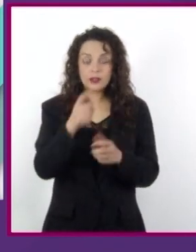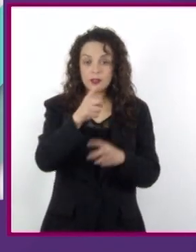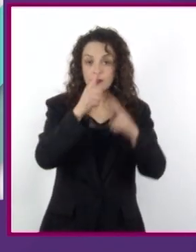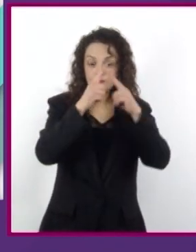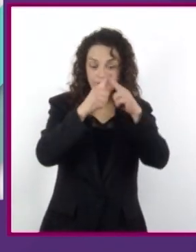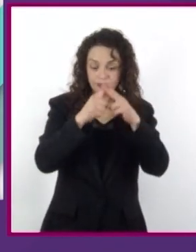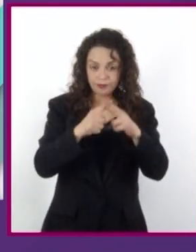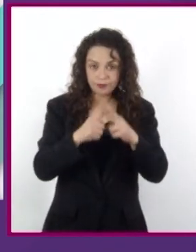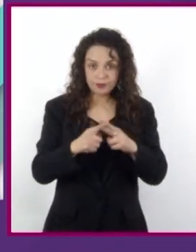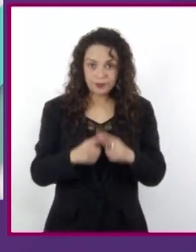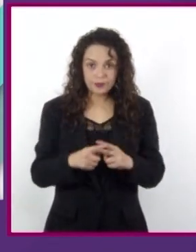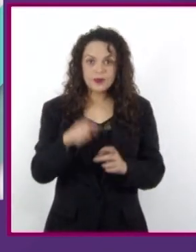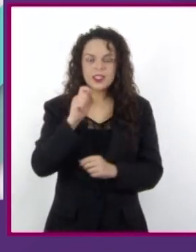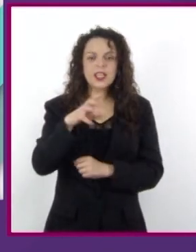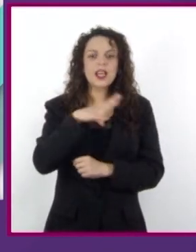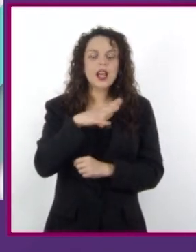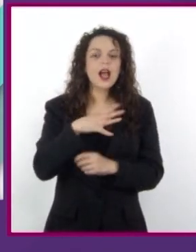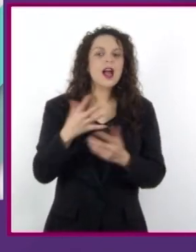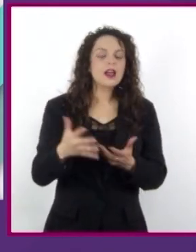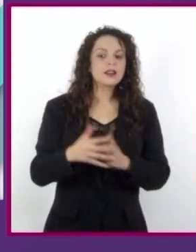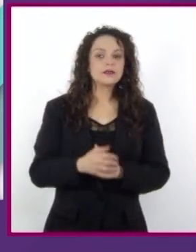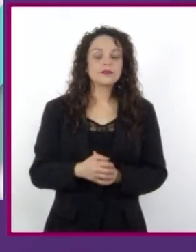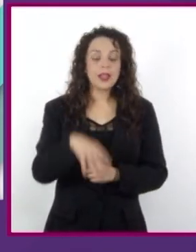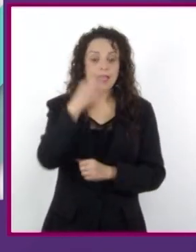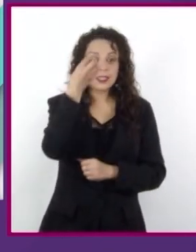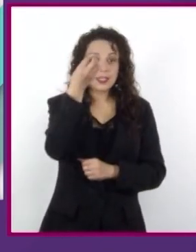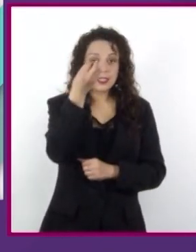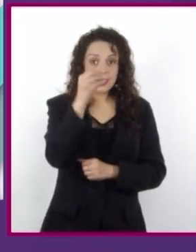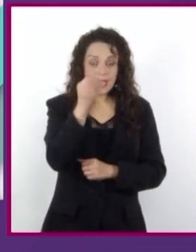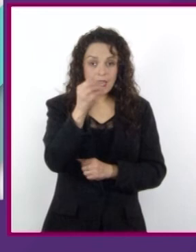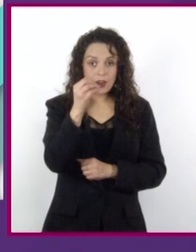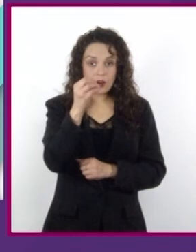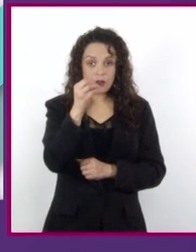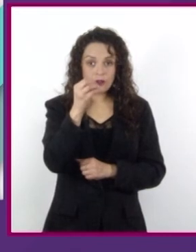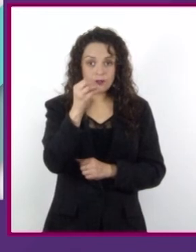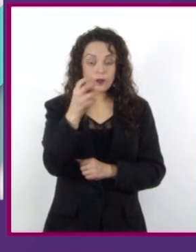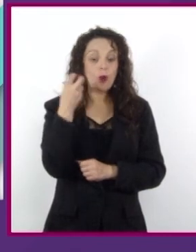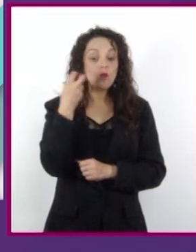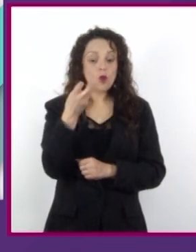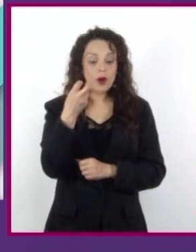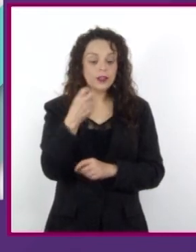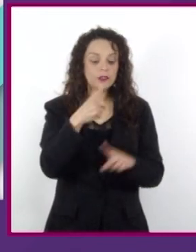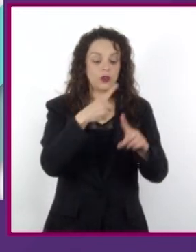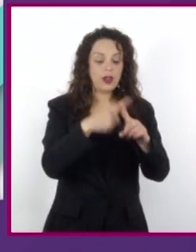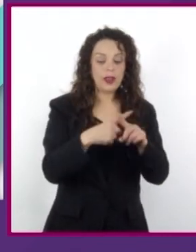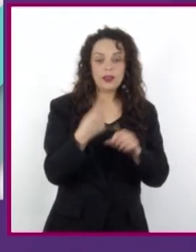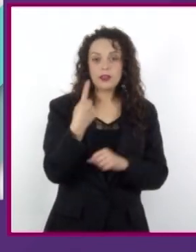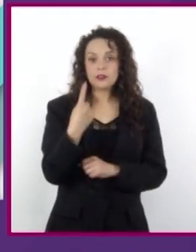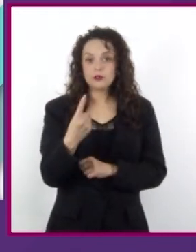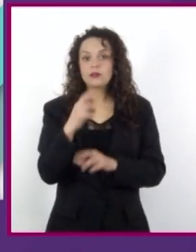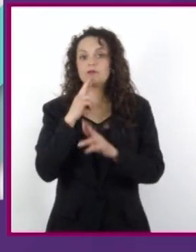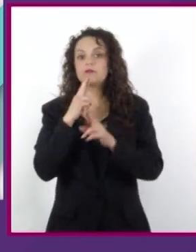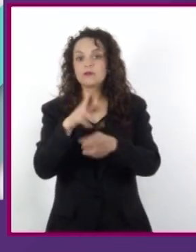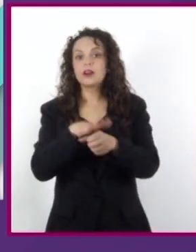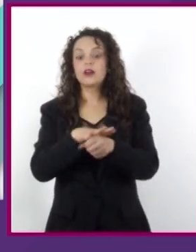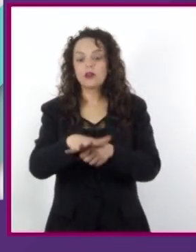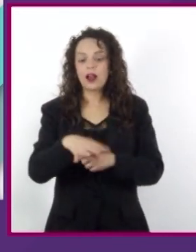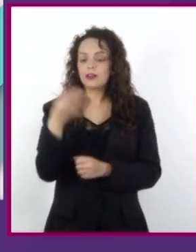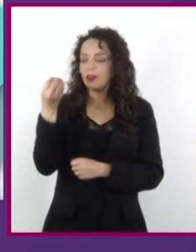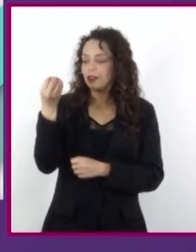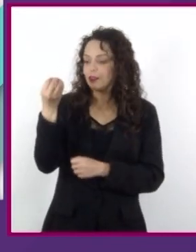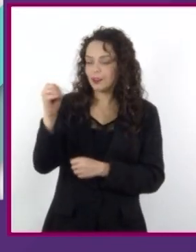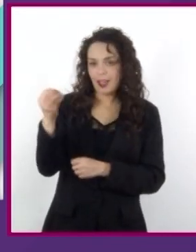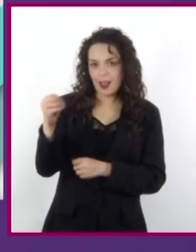operación, obtenemos 0, por lo que a x1 es igual a 0. Y